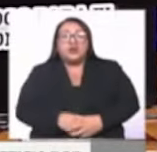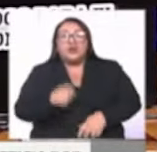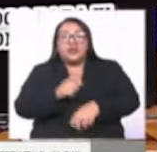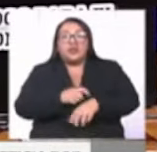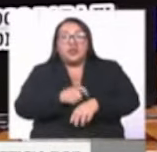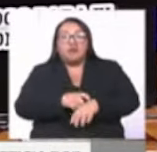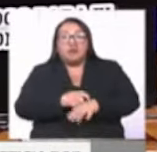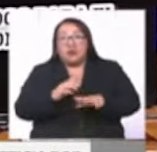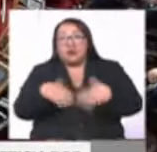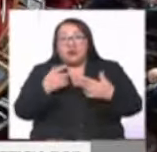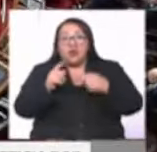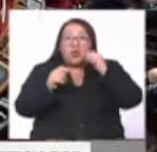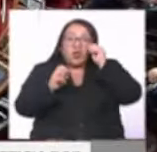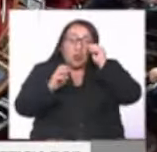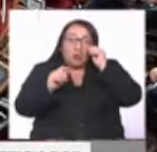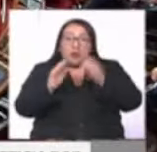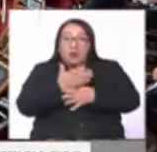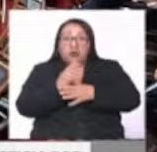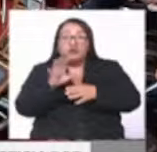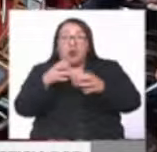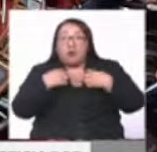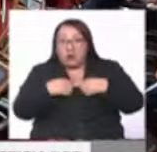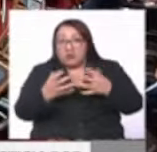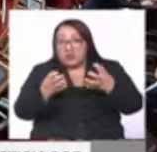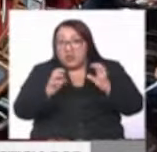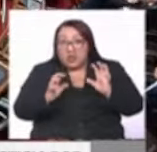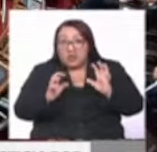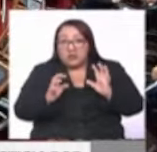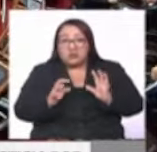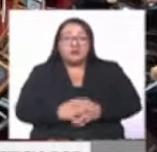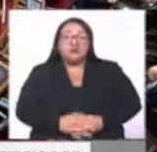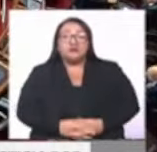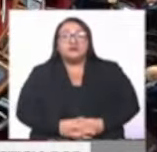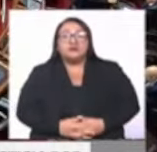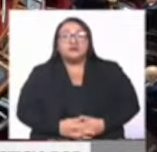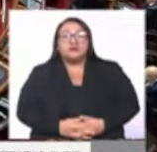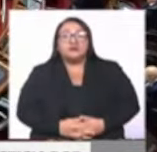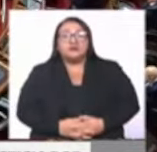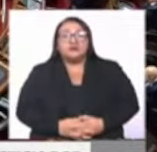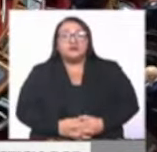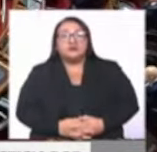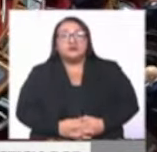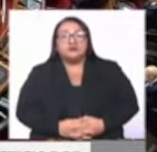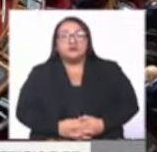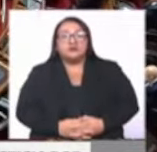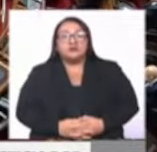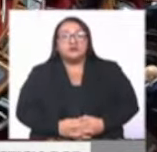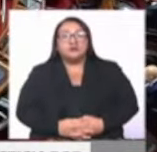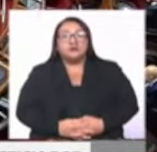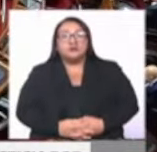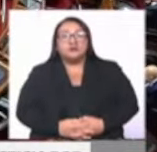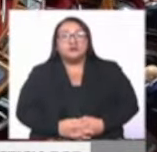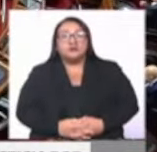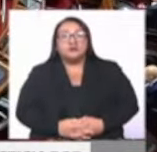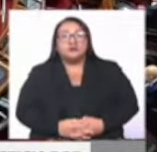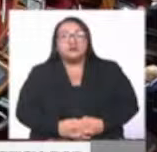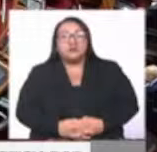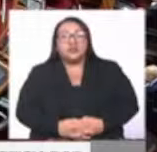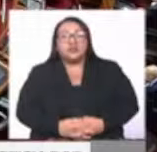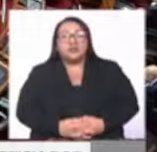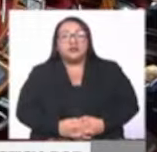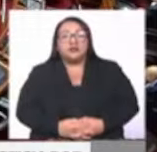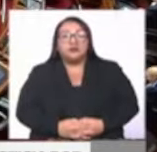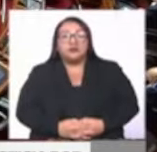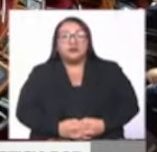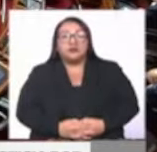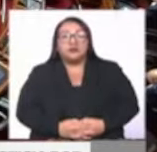que lo puede compartir con su abogado si lo viere por conveniente Muchas gracias señor presidente